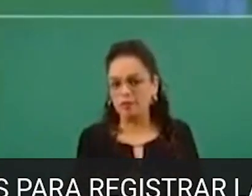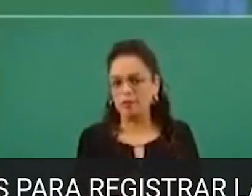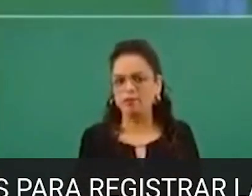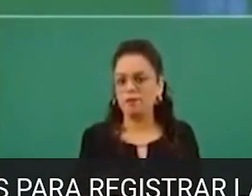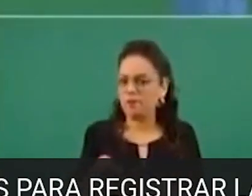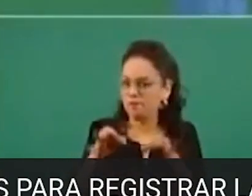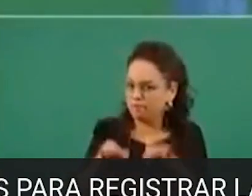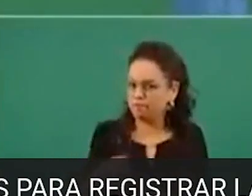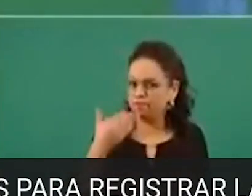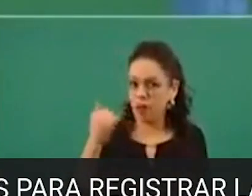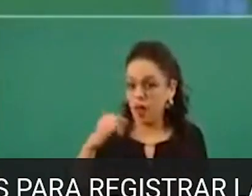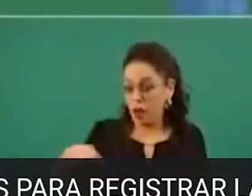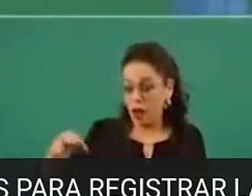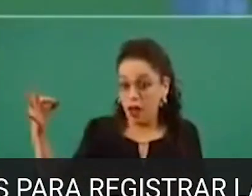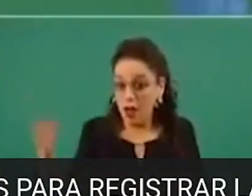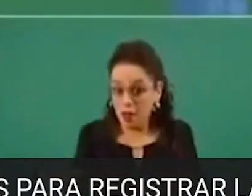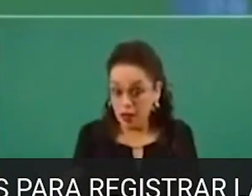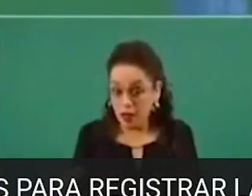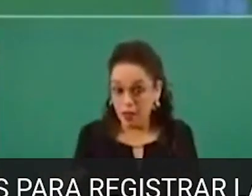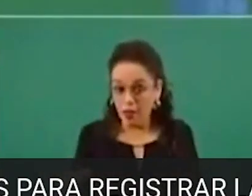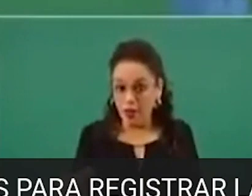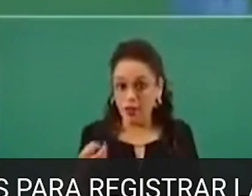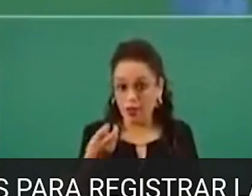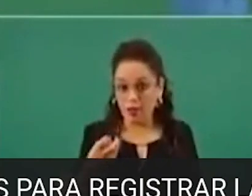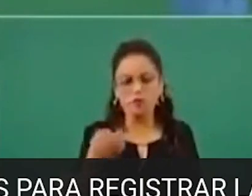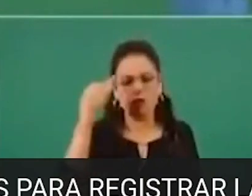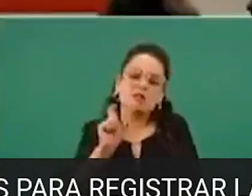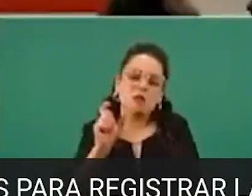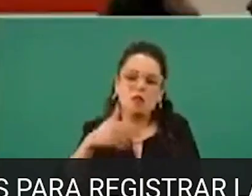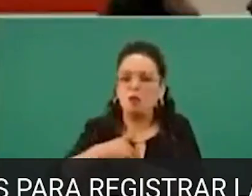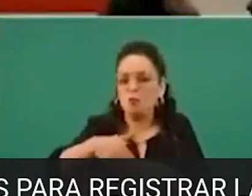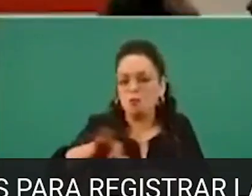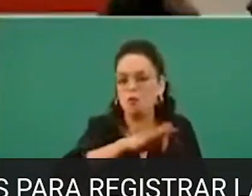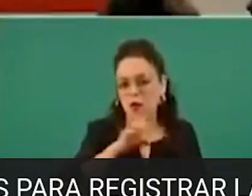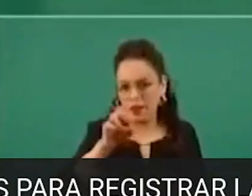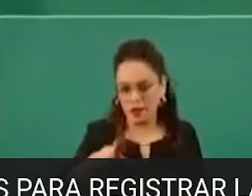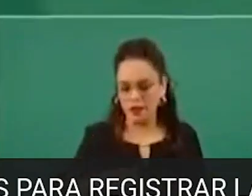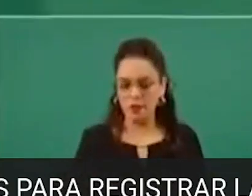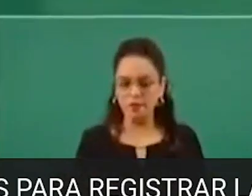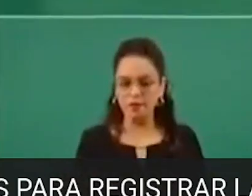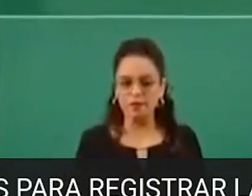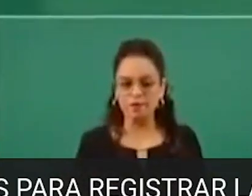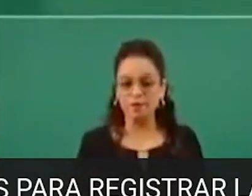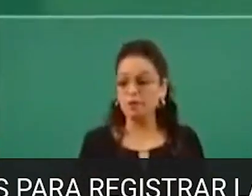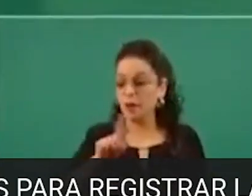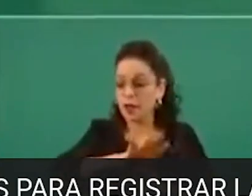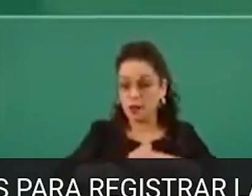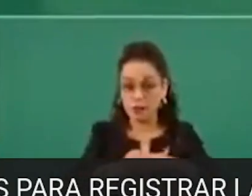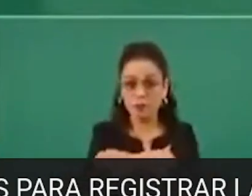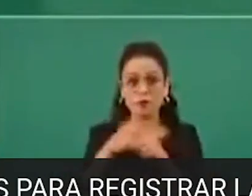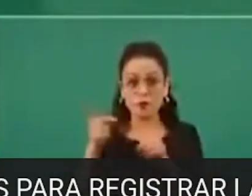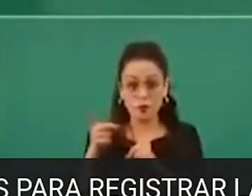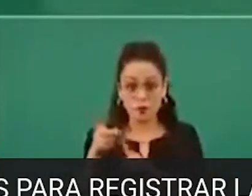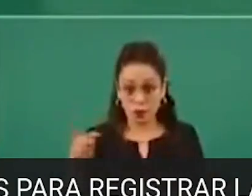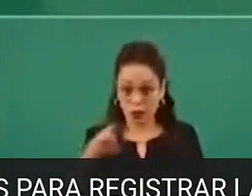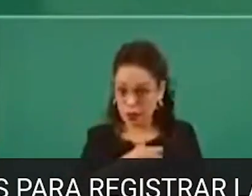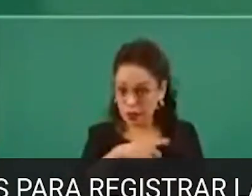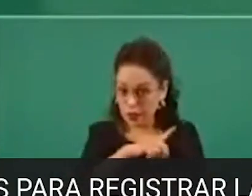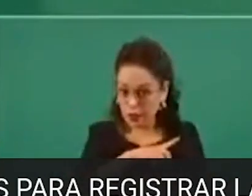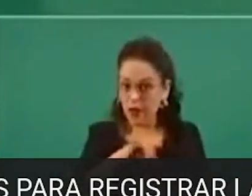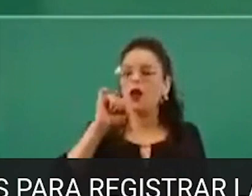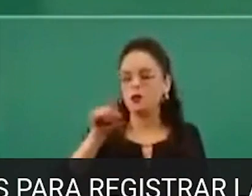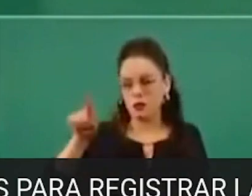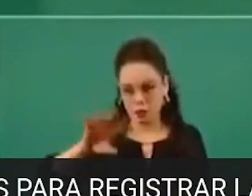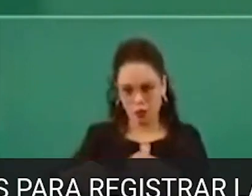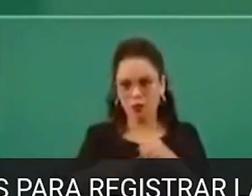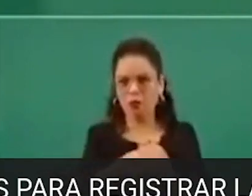efectividad del producto en el mediano y largo plazo. Esos se resguardan en salud. El dominio del